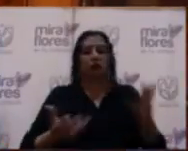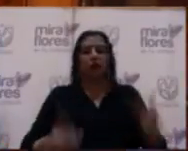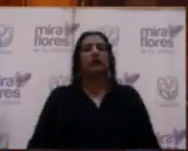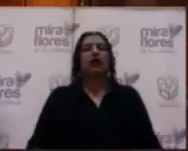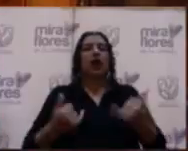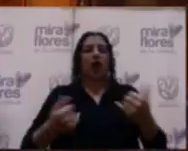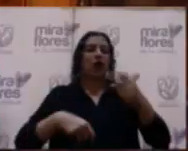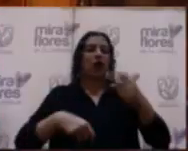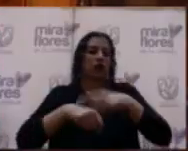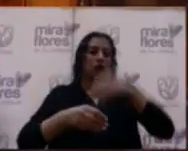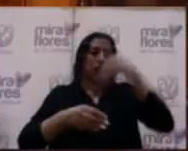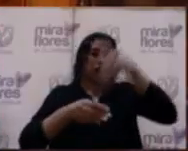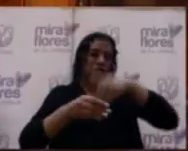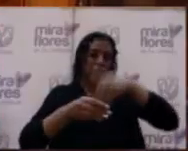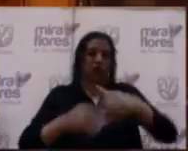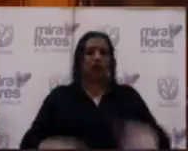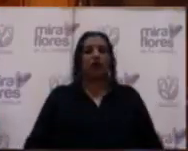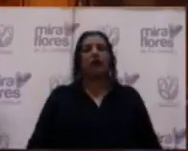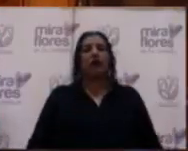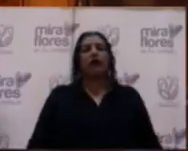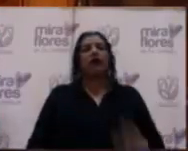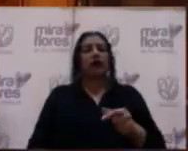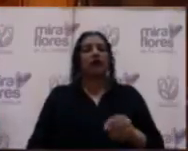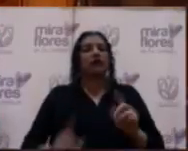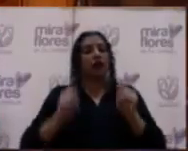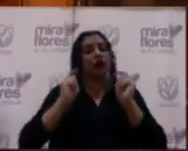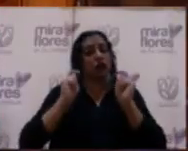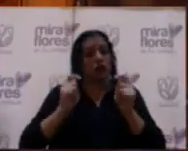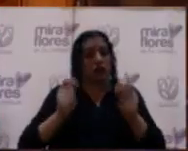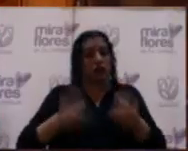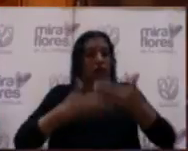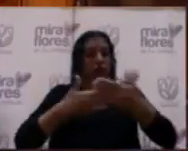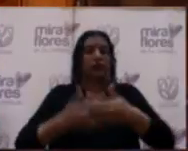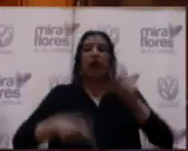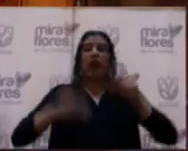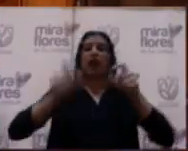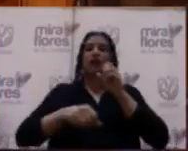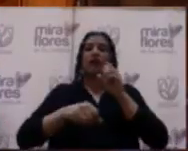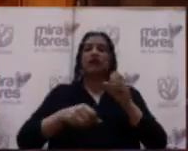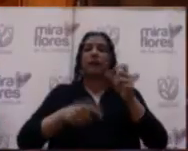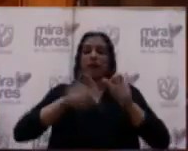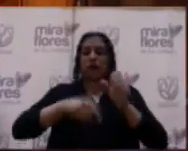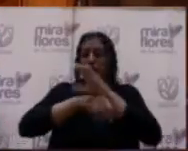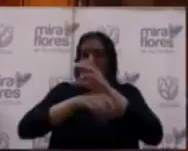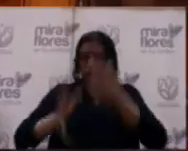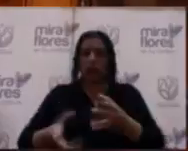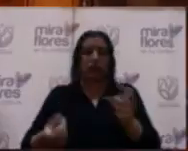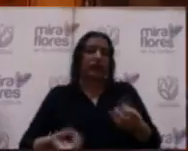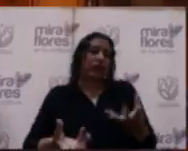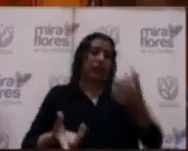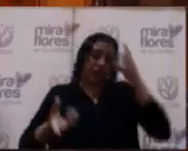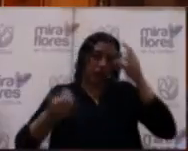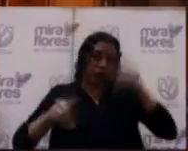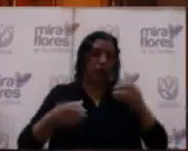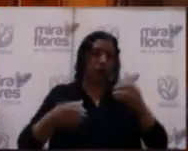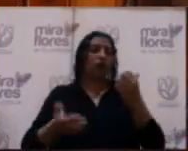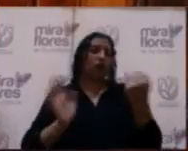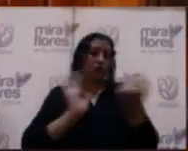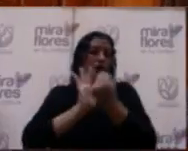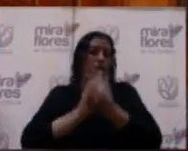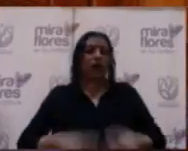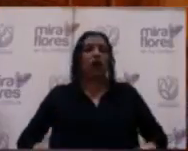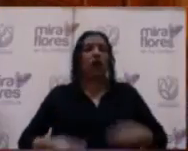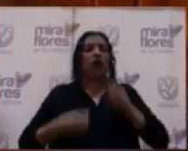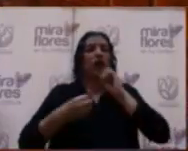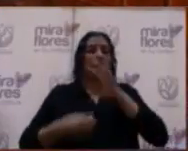intervenciones, procederemos a votar estas donaciones propuestas. Aquellos miembros del consejo que estén a favor de aprobarlas, sírvanse